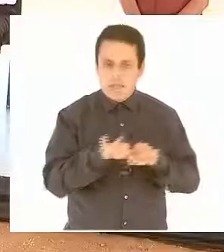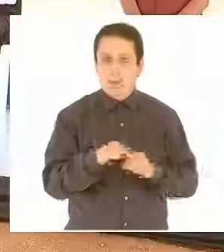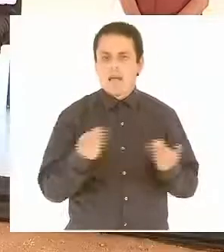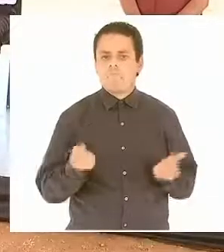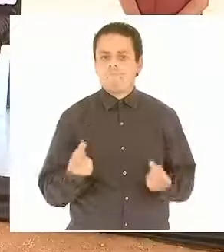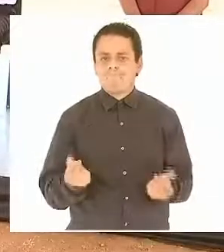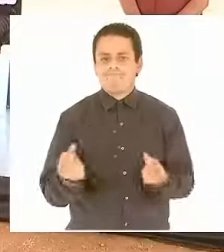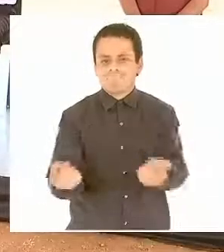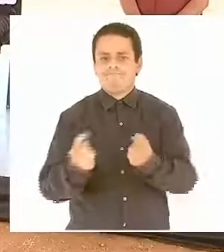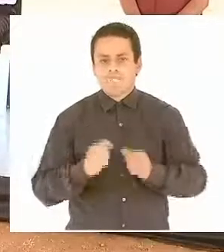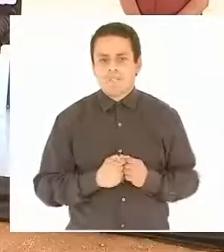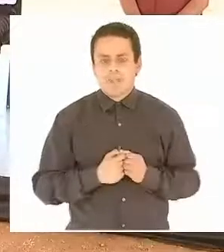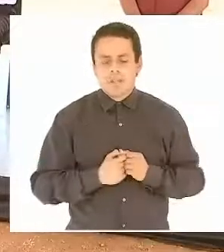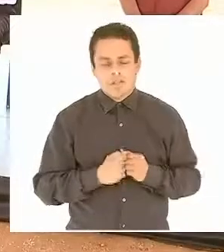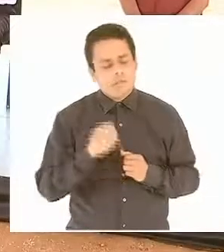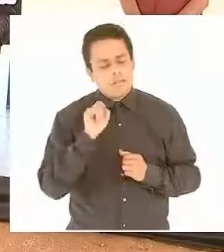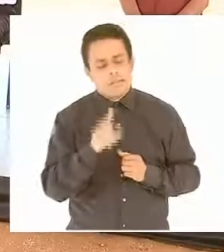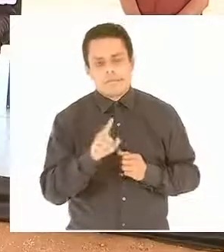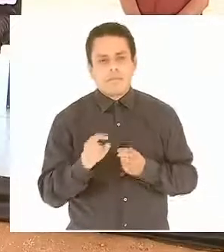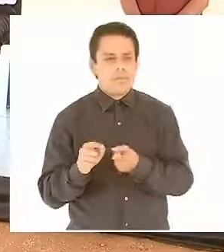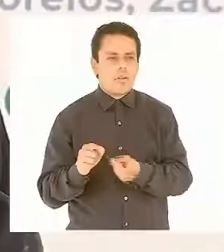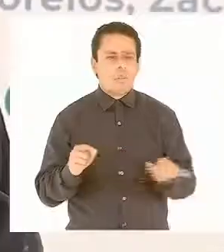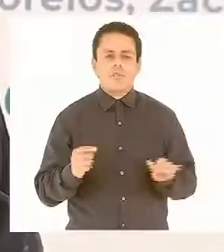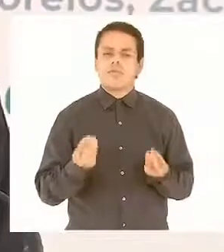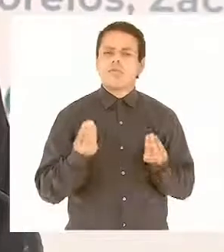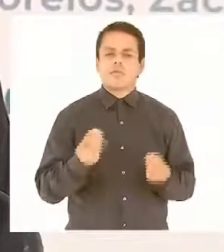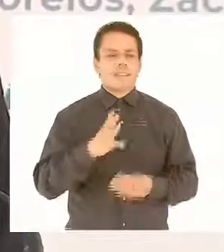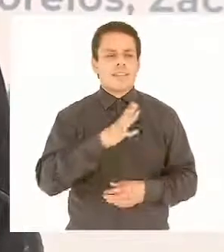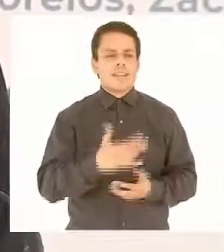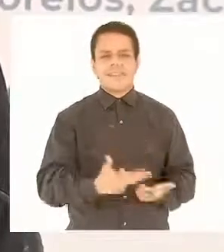un pueblo también con muchas reservas,